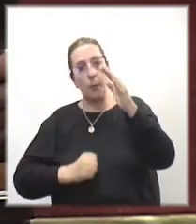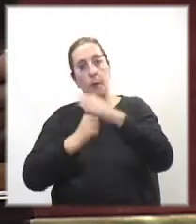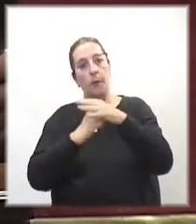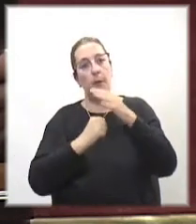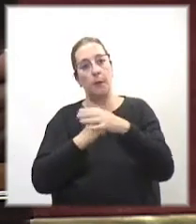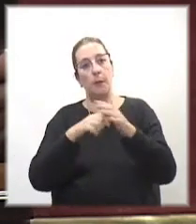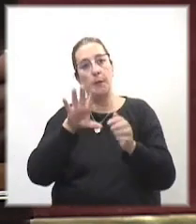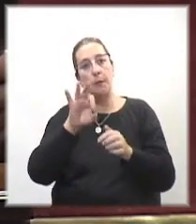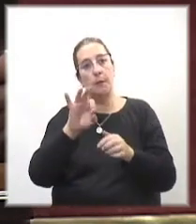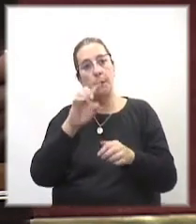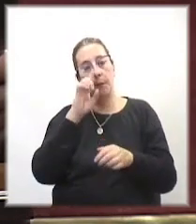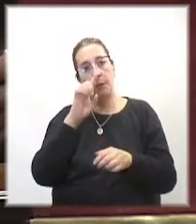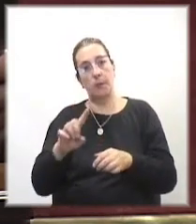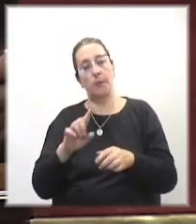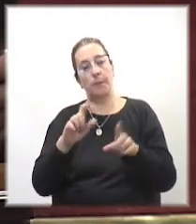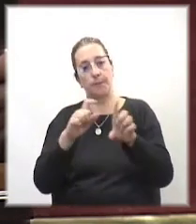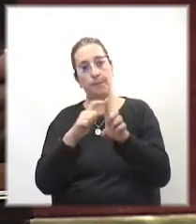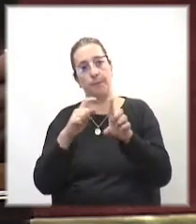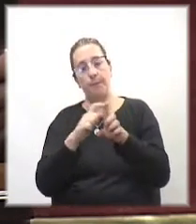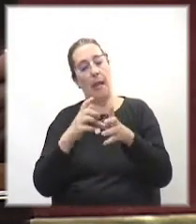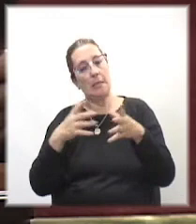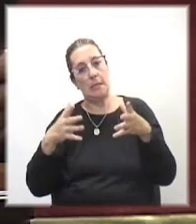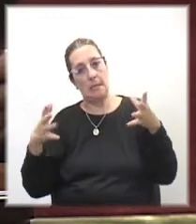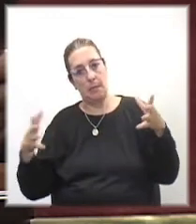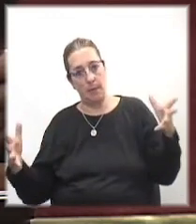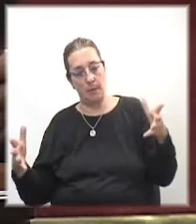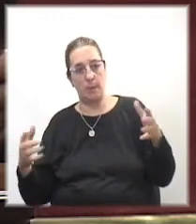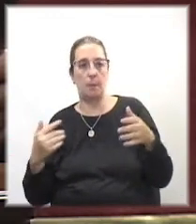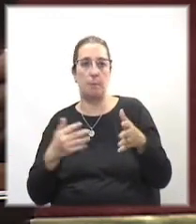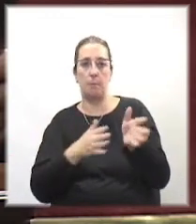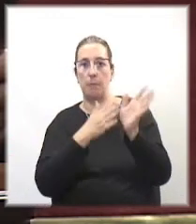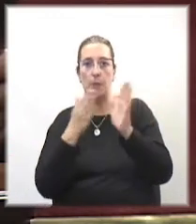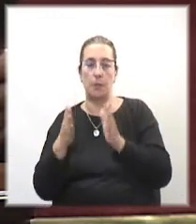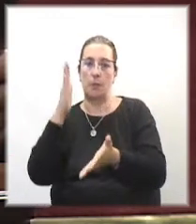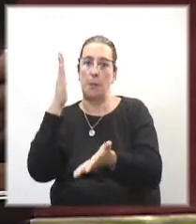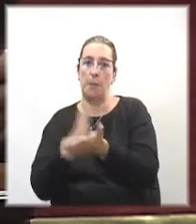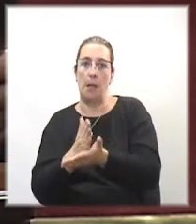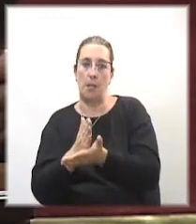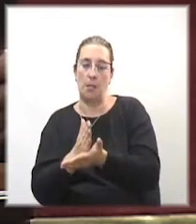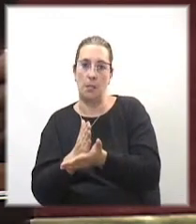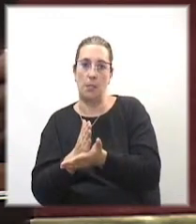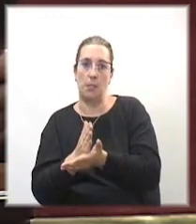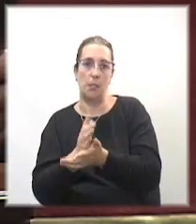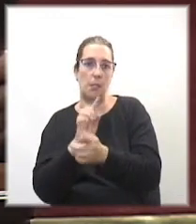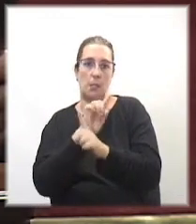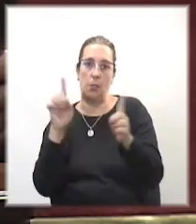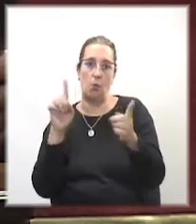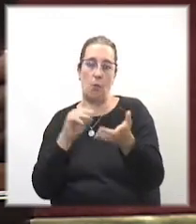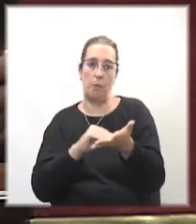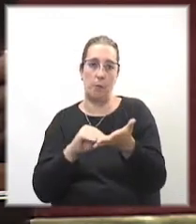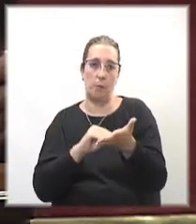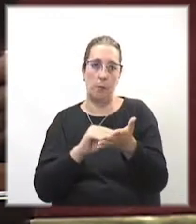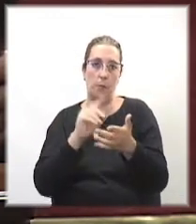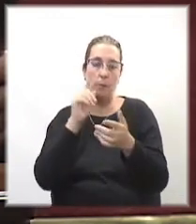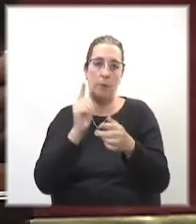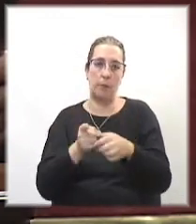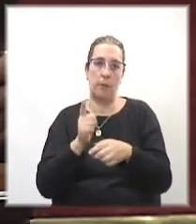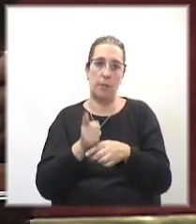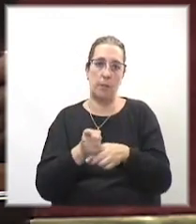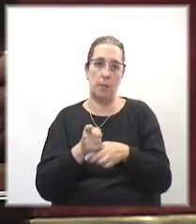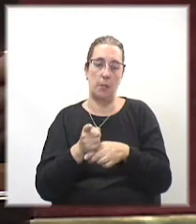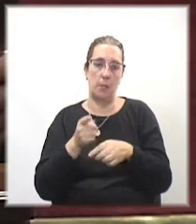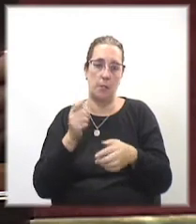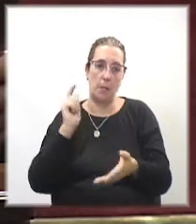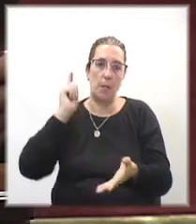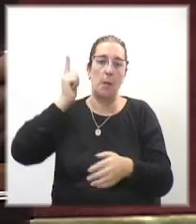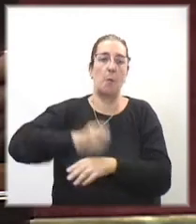de $50.000, son excesivas, pasando a ser penales y no administrativas, las que deberían ser